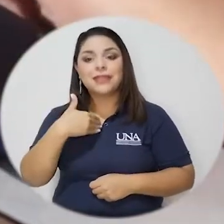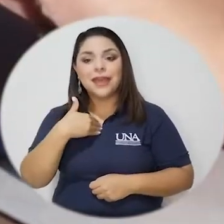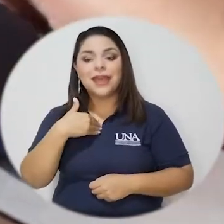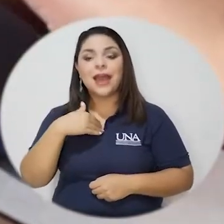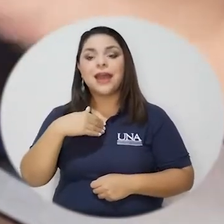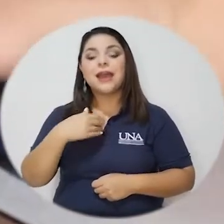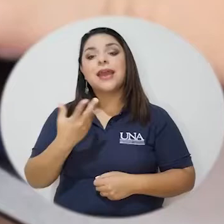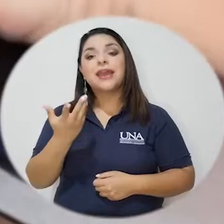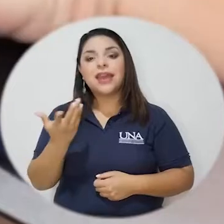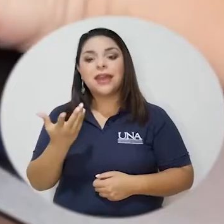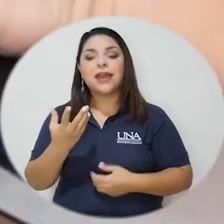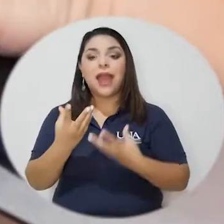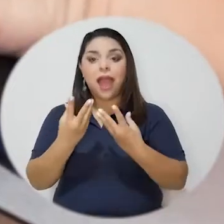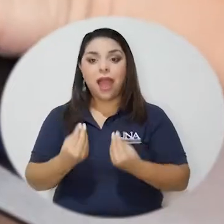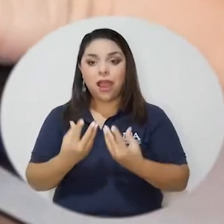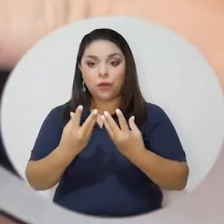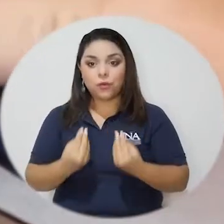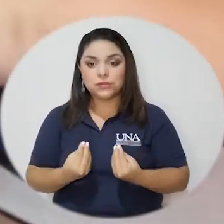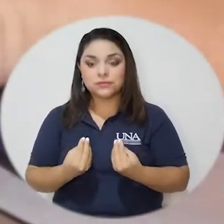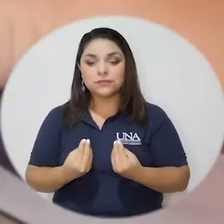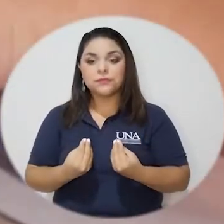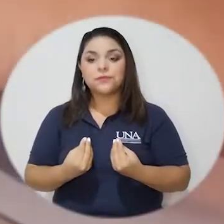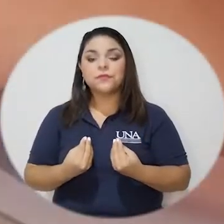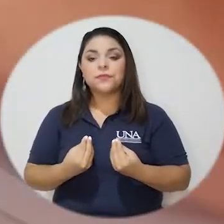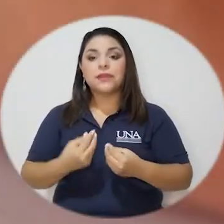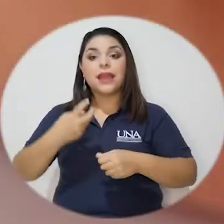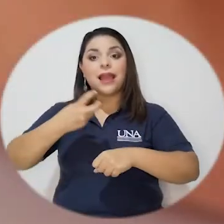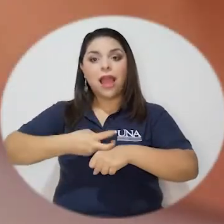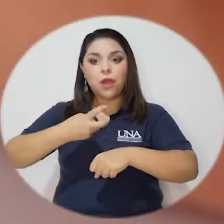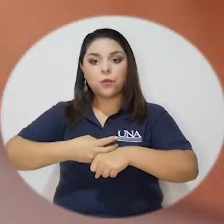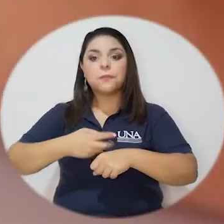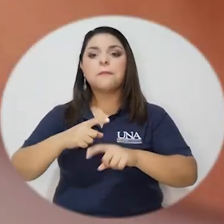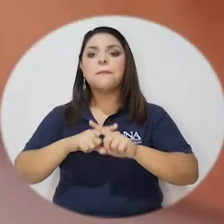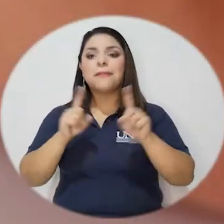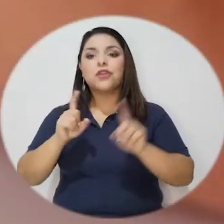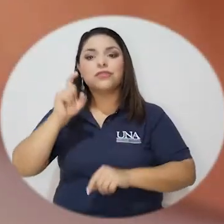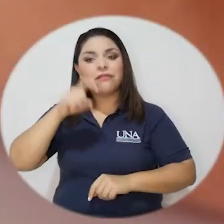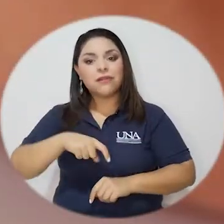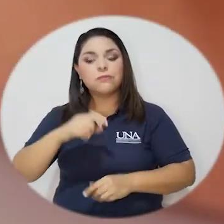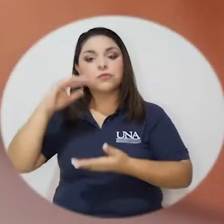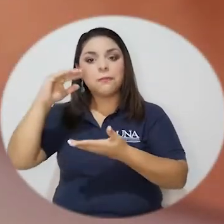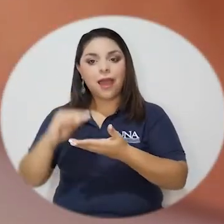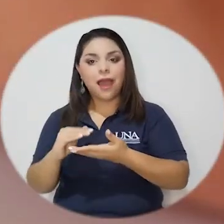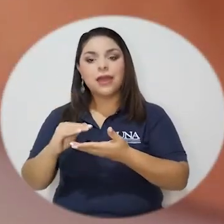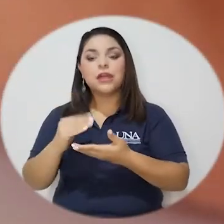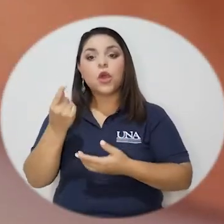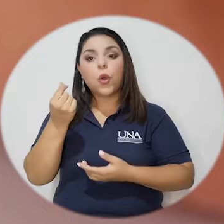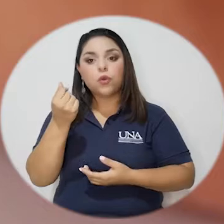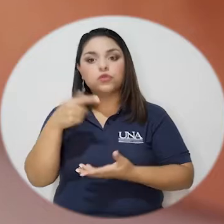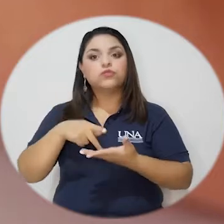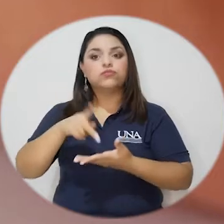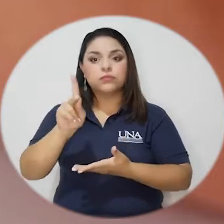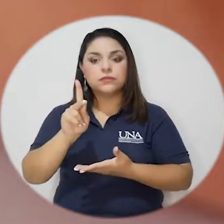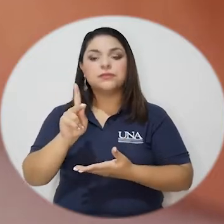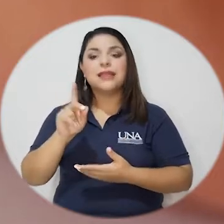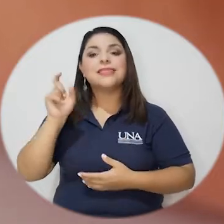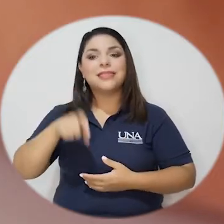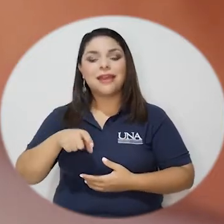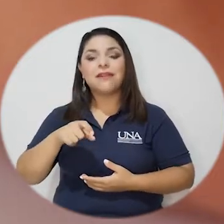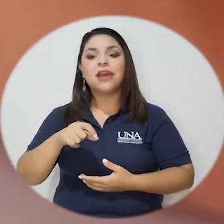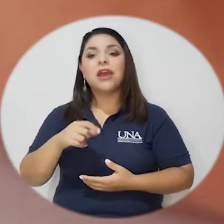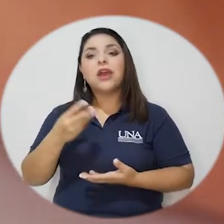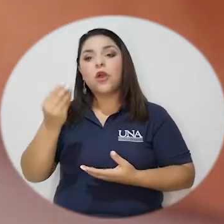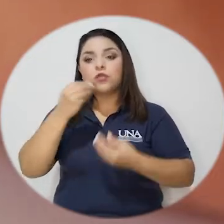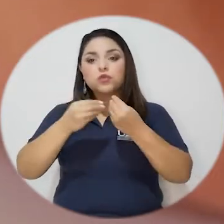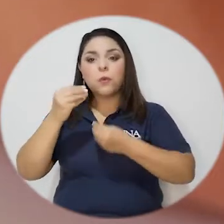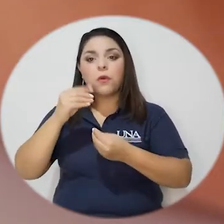el hardware que llamamos, pero hay que bajar el costo precisamente de conectividad. Ahora el consumo de datos es uno que tiene que bajar mucho para